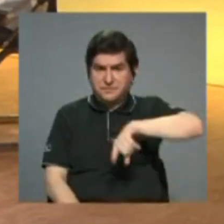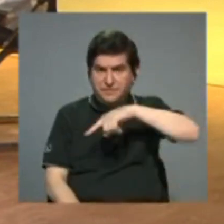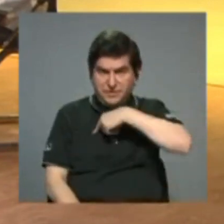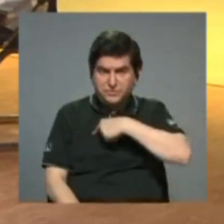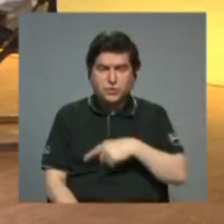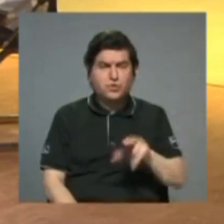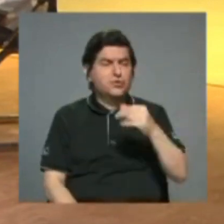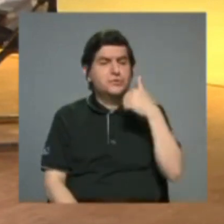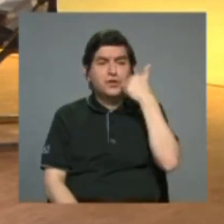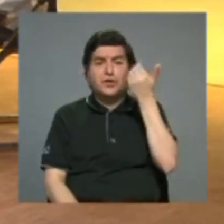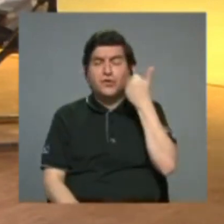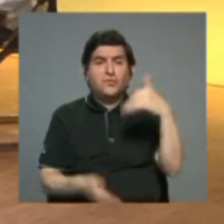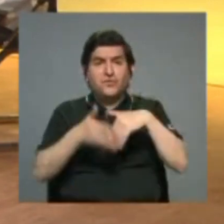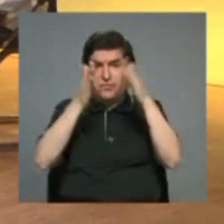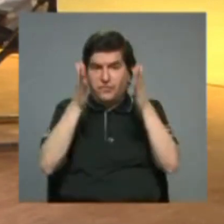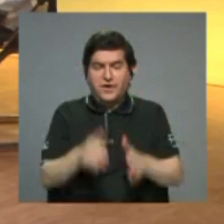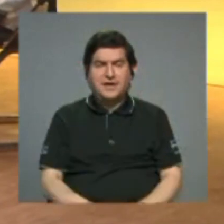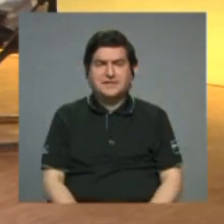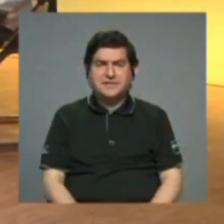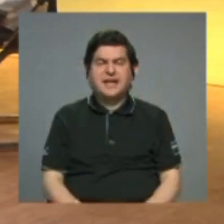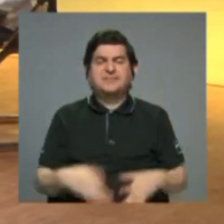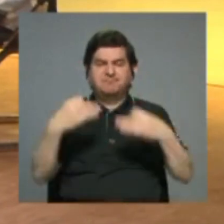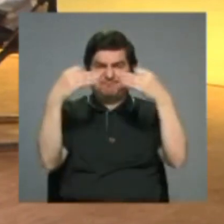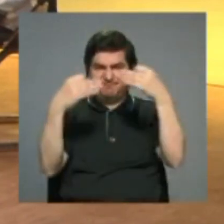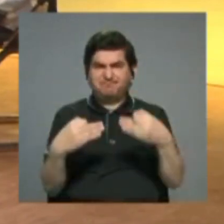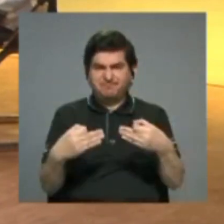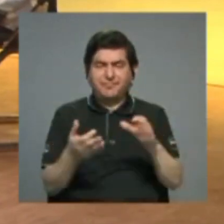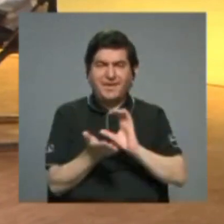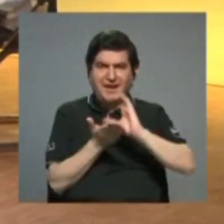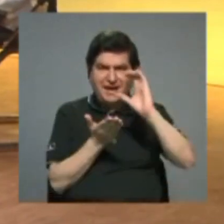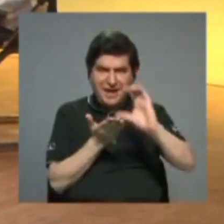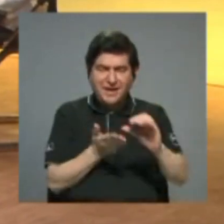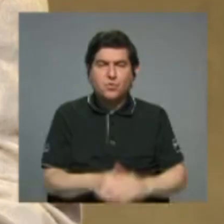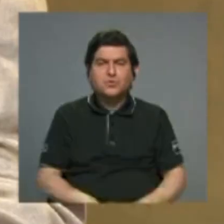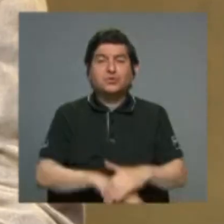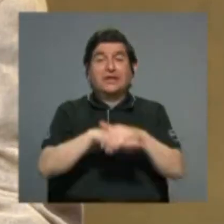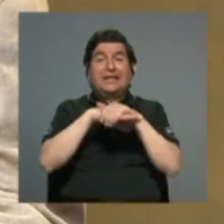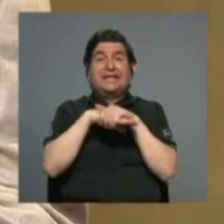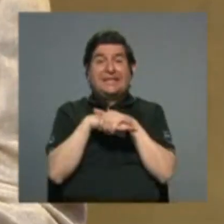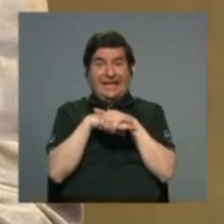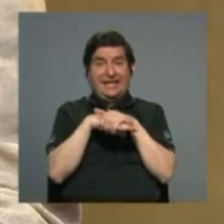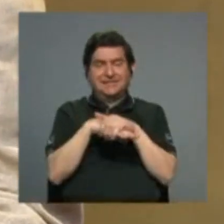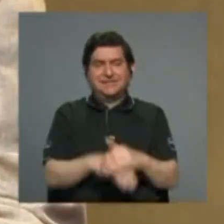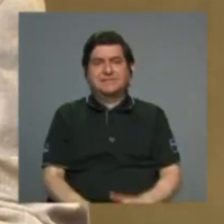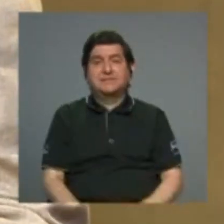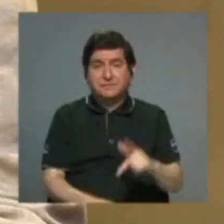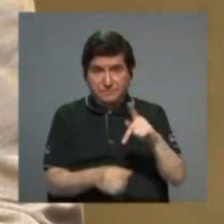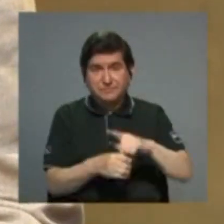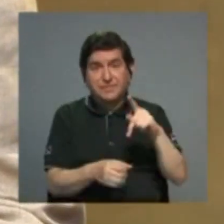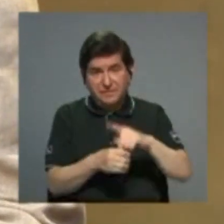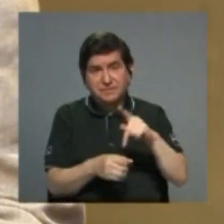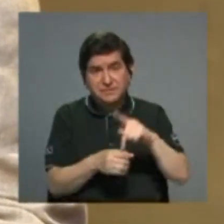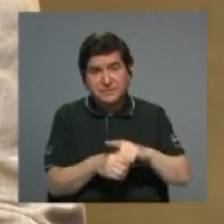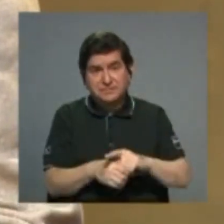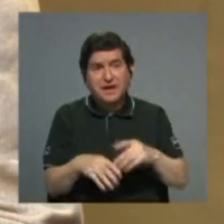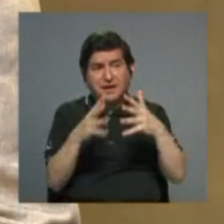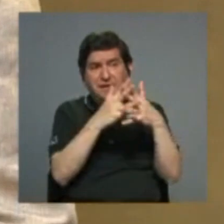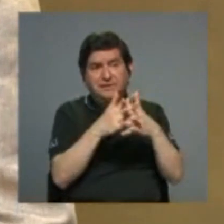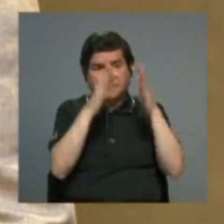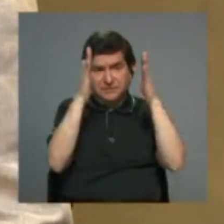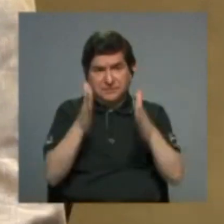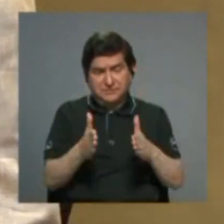nosotros y que no fue tan fácil para los estudiantes es que se decidió que el curso fuera en inglés, como participaban